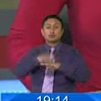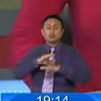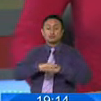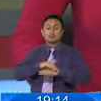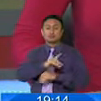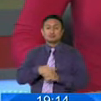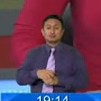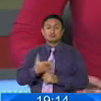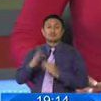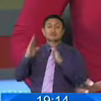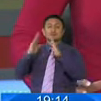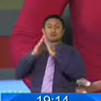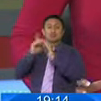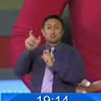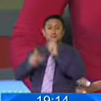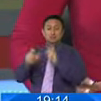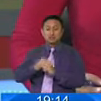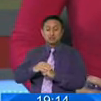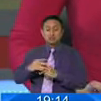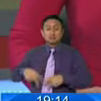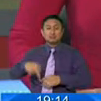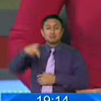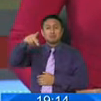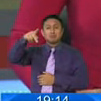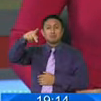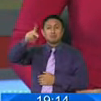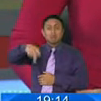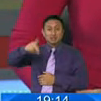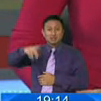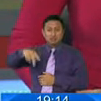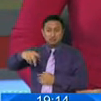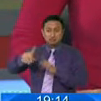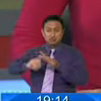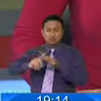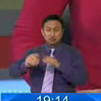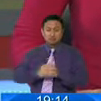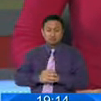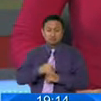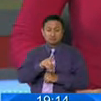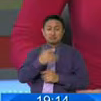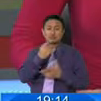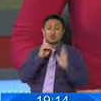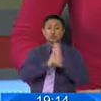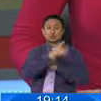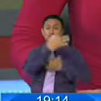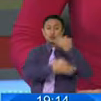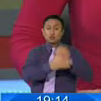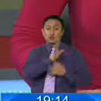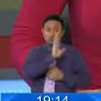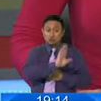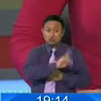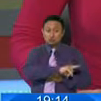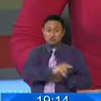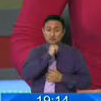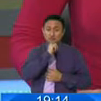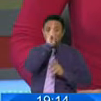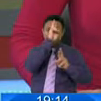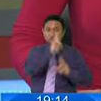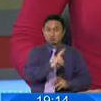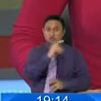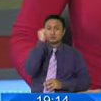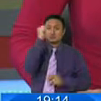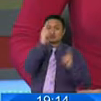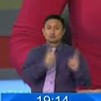desalojo de sus viviendas de pobladores de Pedernales. Serrano acusa a los jueces de esta ciudad de violaciones a los